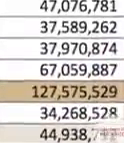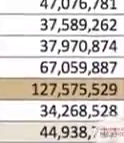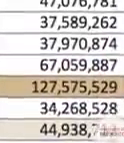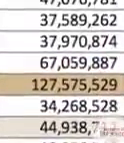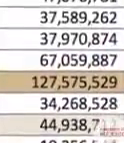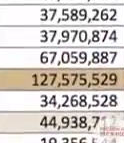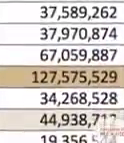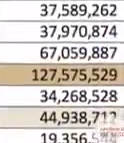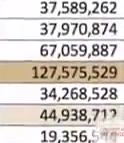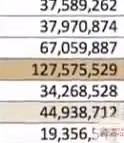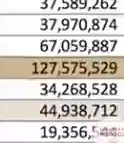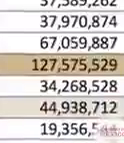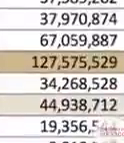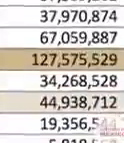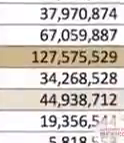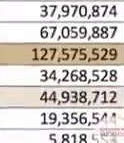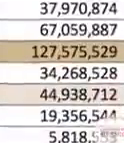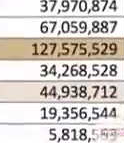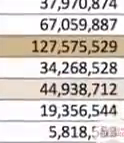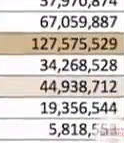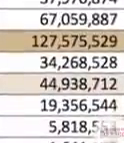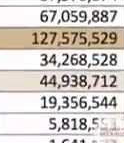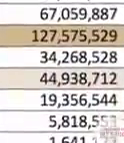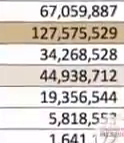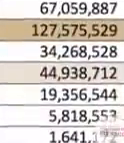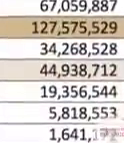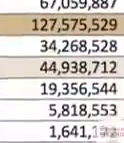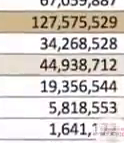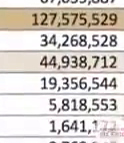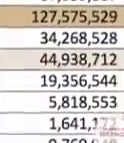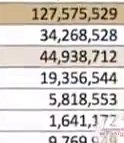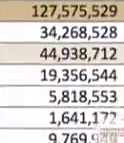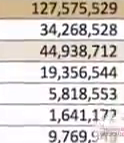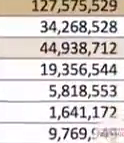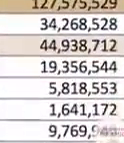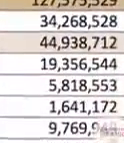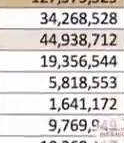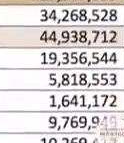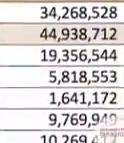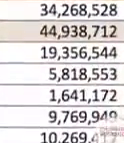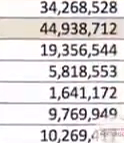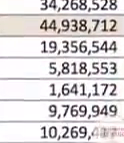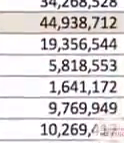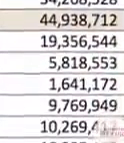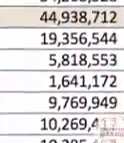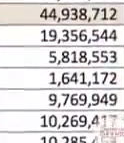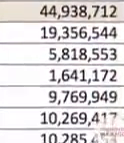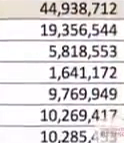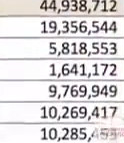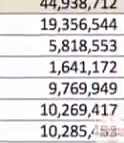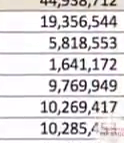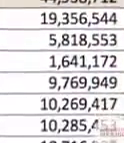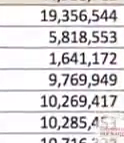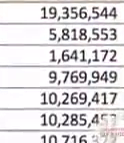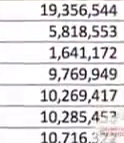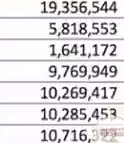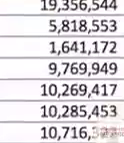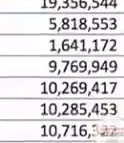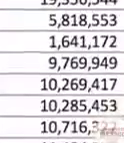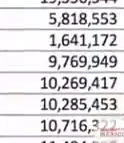Hoy, y esto pues al mismo tiempo es un llamado